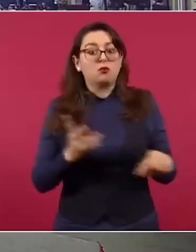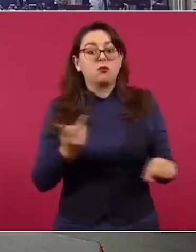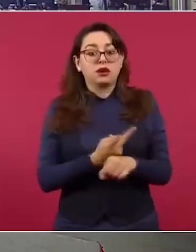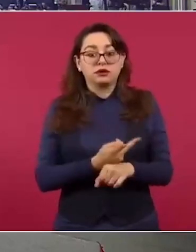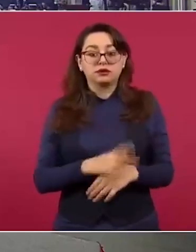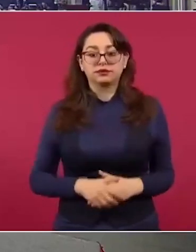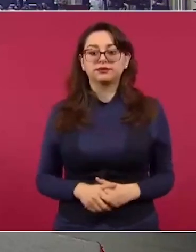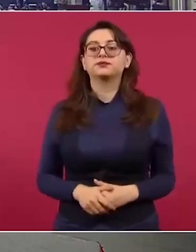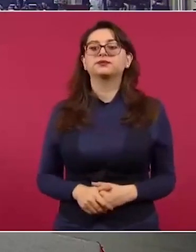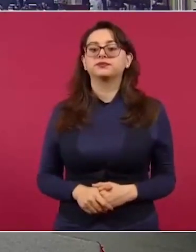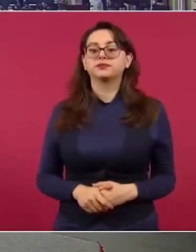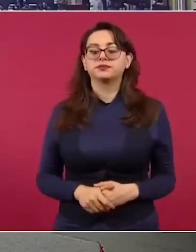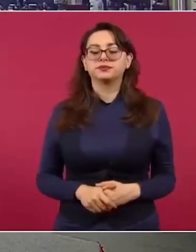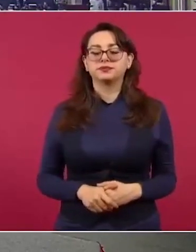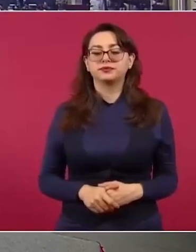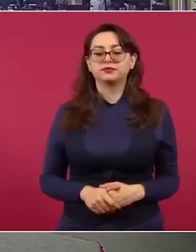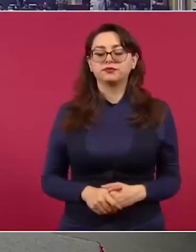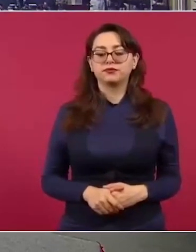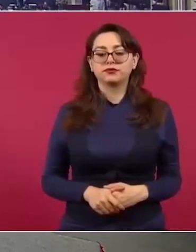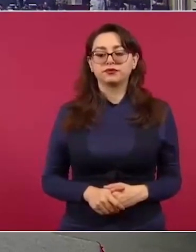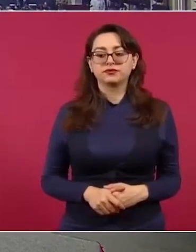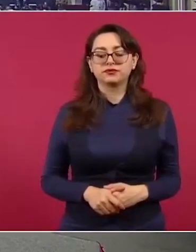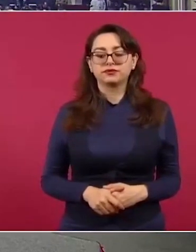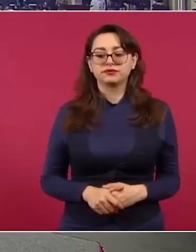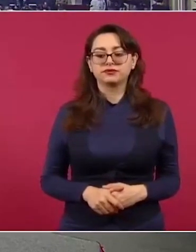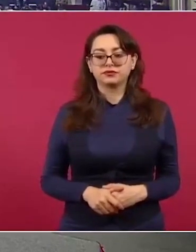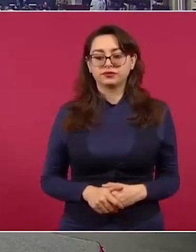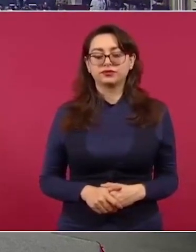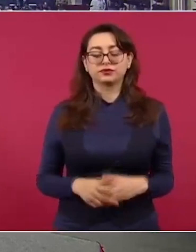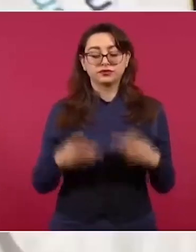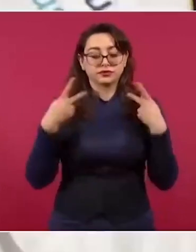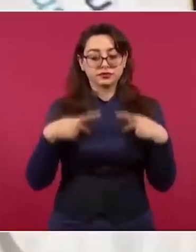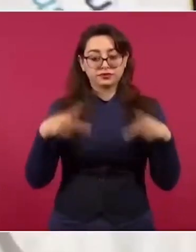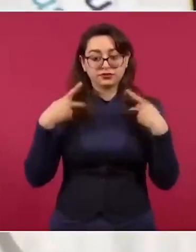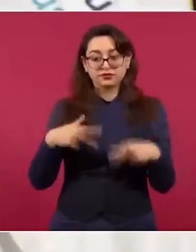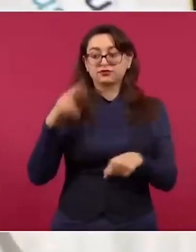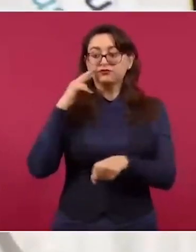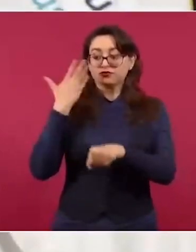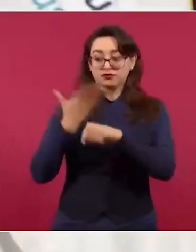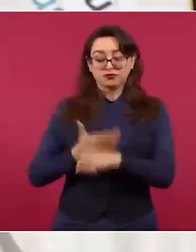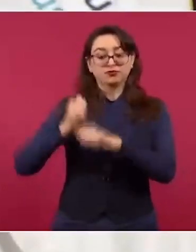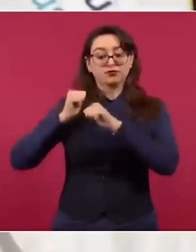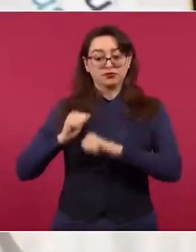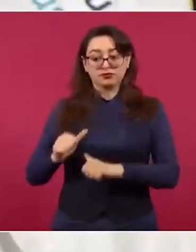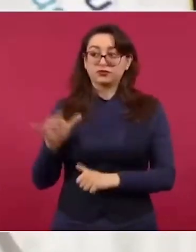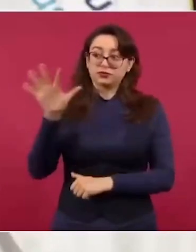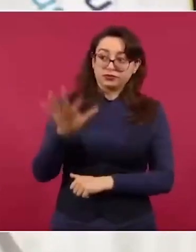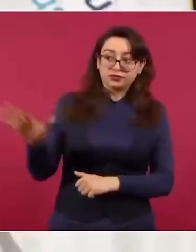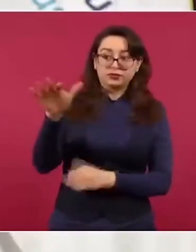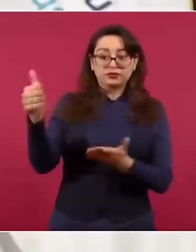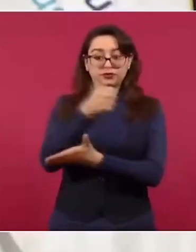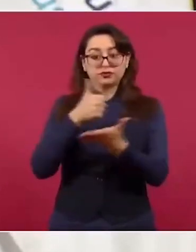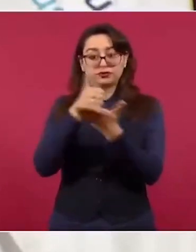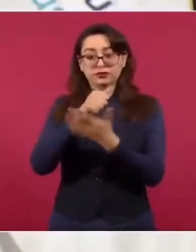AMLO aclara la supuesta renuncia de Garduño al INM. El presidente Andrés Manuel López Obrador descartó de momento la renuncia de Francisco